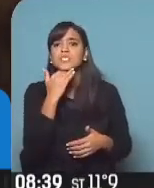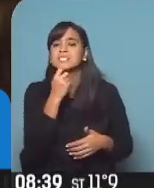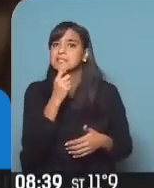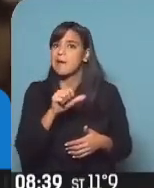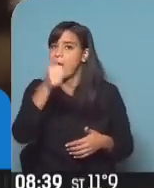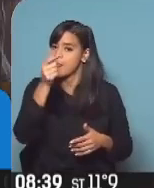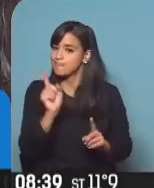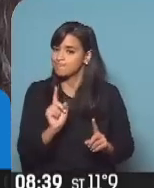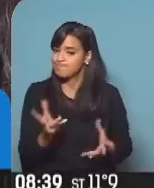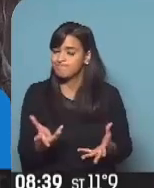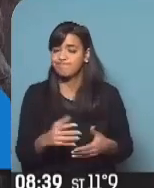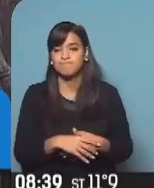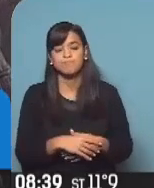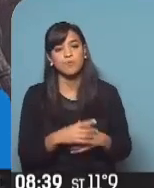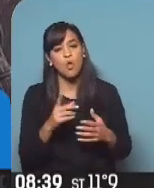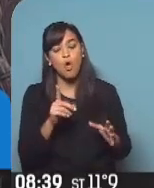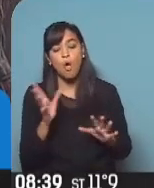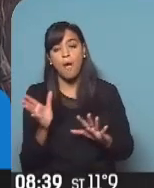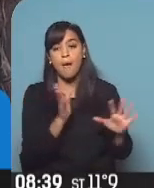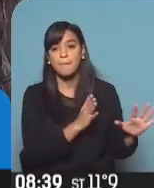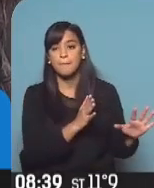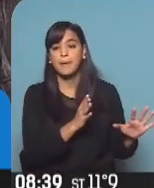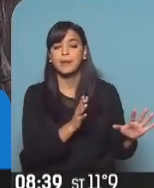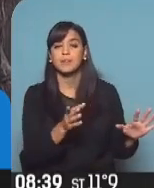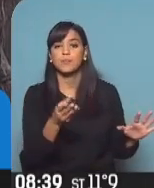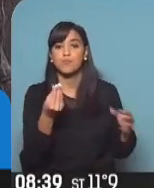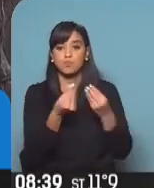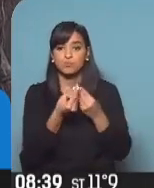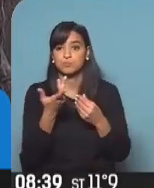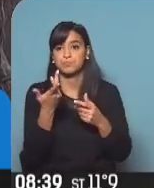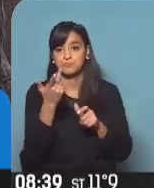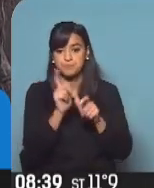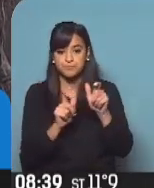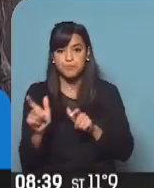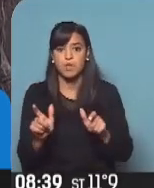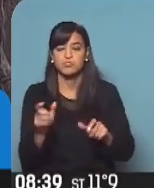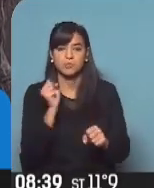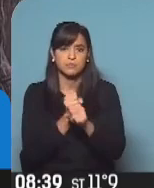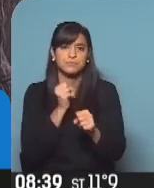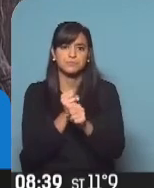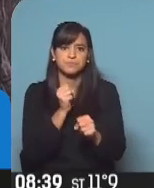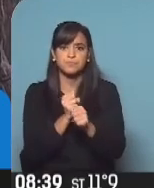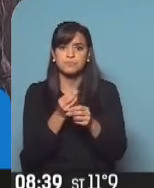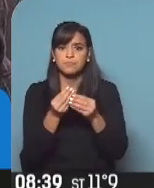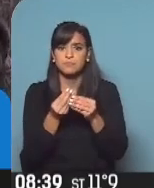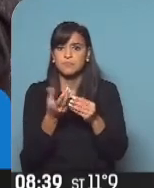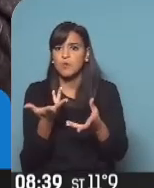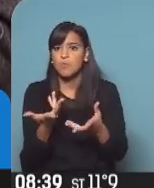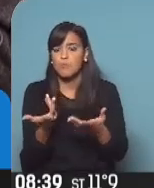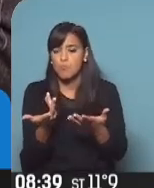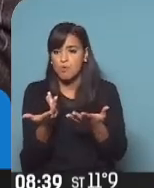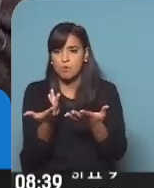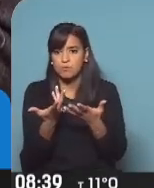y la otra cara de la moneda es cuánta gente de muchos años en el mundo del trabajo se queda sin su fuente laboral